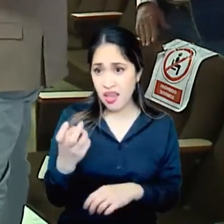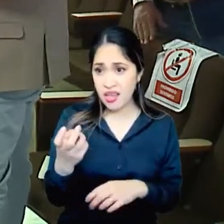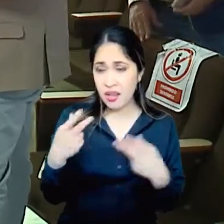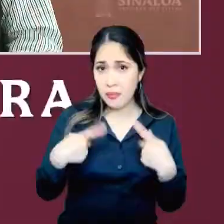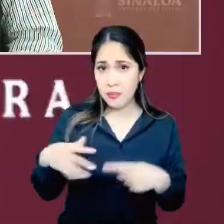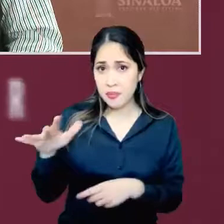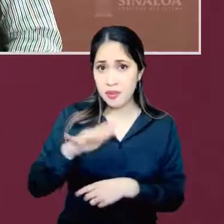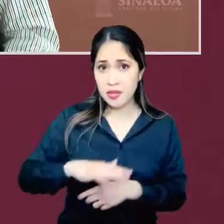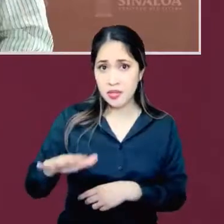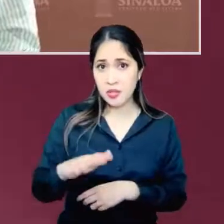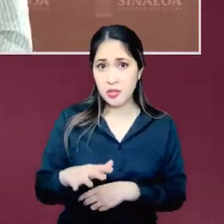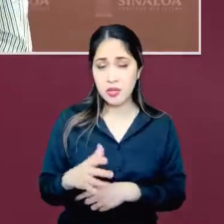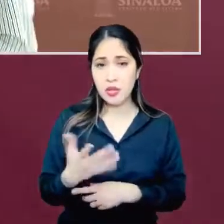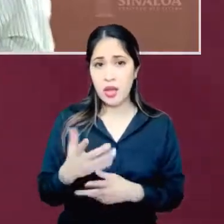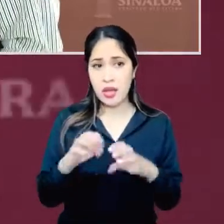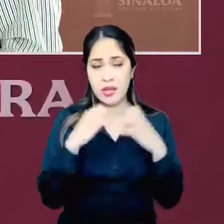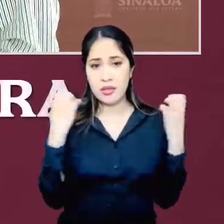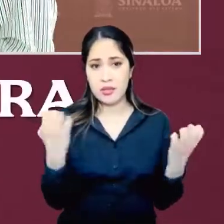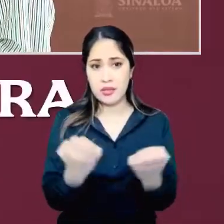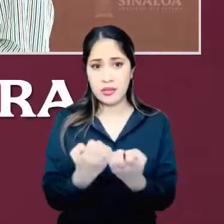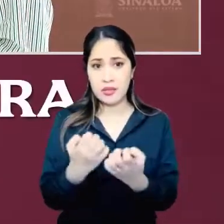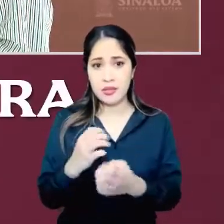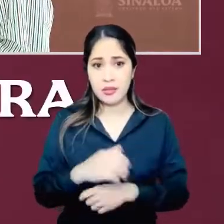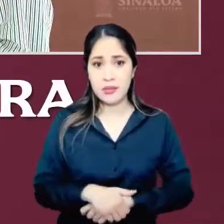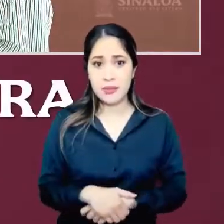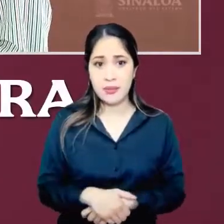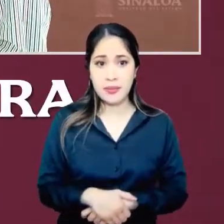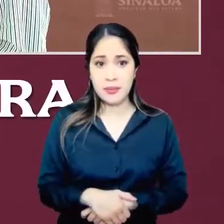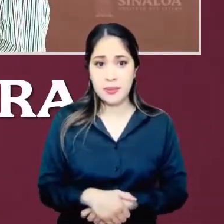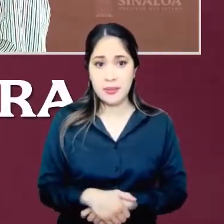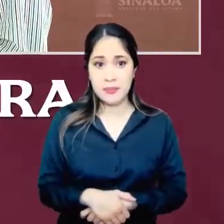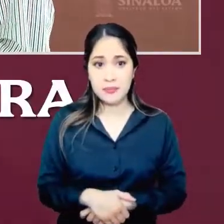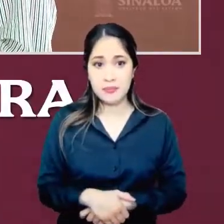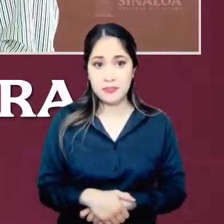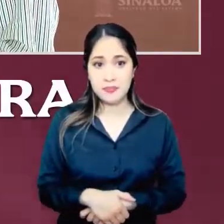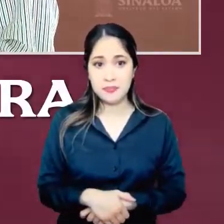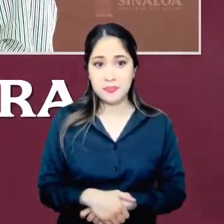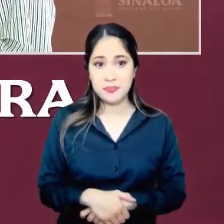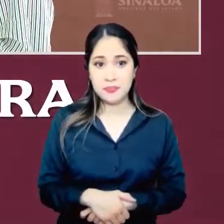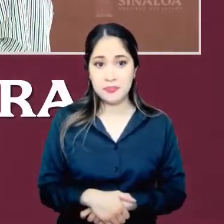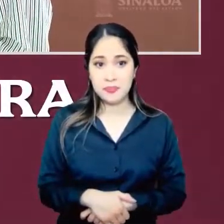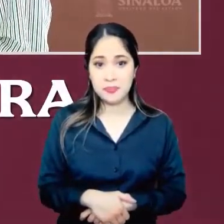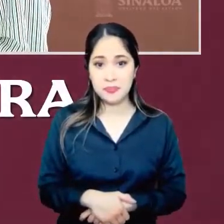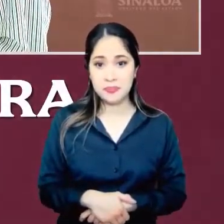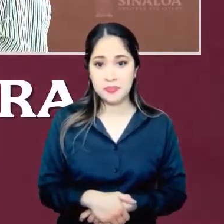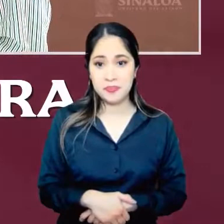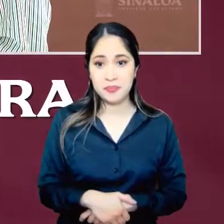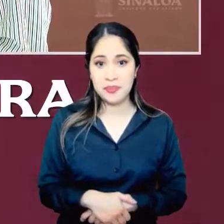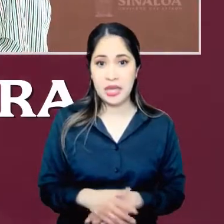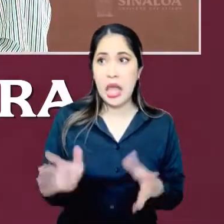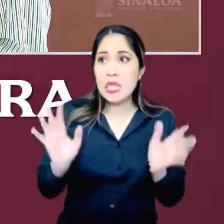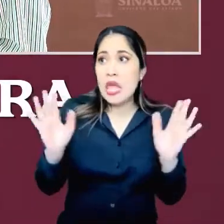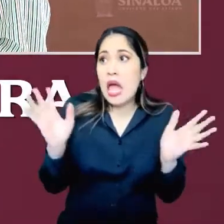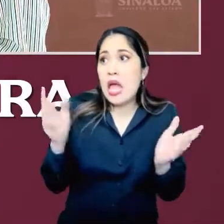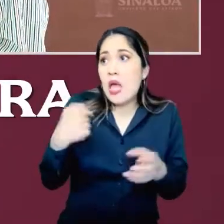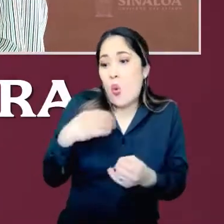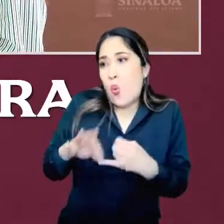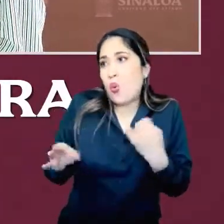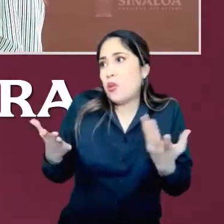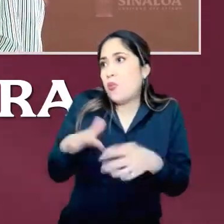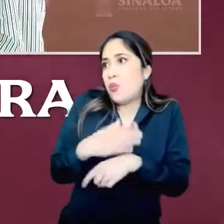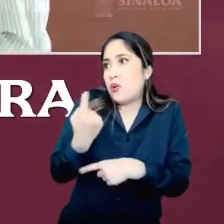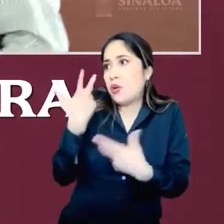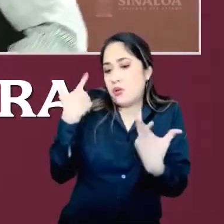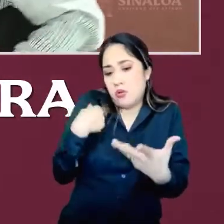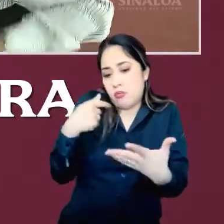por ese lado. No, ya. De hecho, estamos en el límite. A ver, que te dejaron al último. No sé por qué me dejaron al último. No, tú